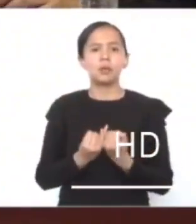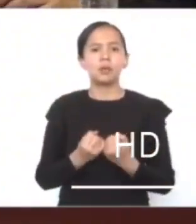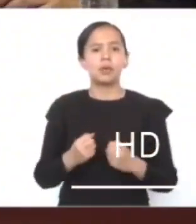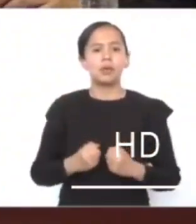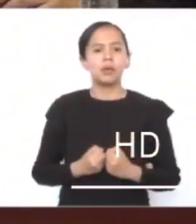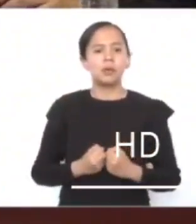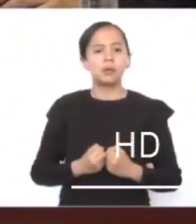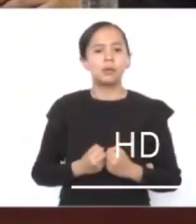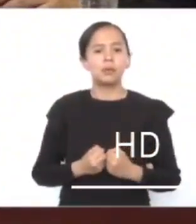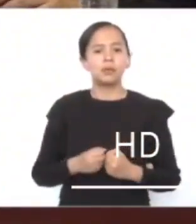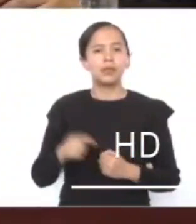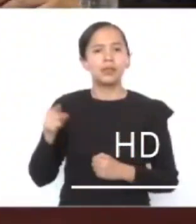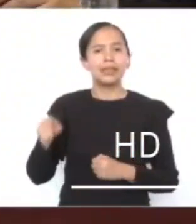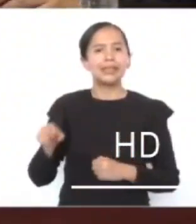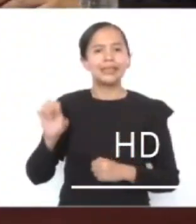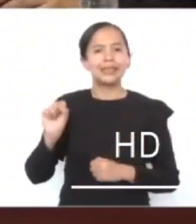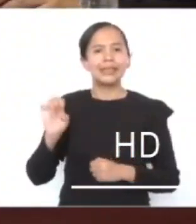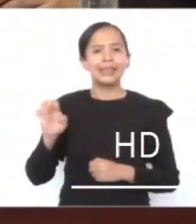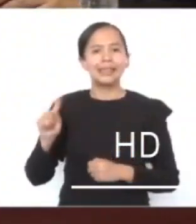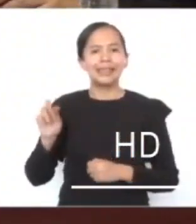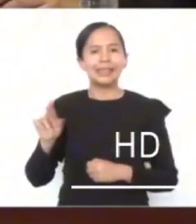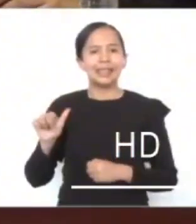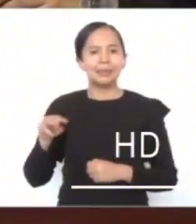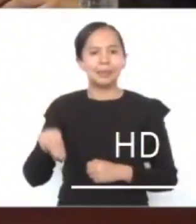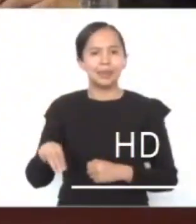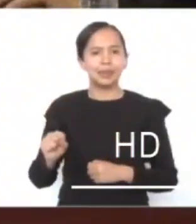modal, los CETRAMS,